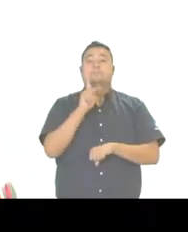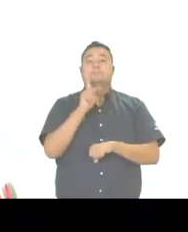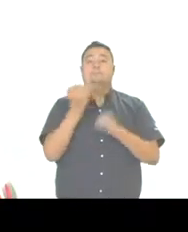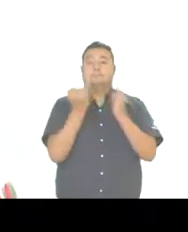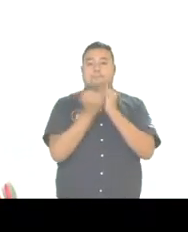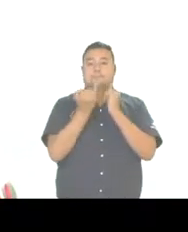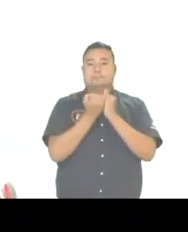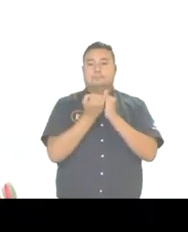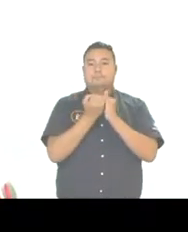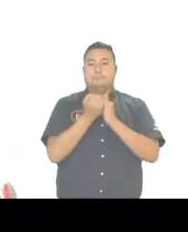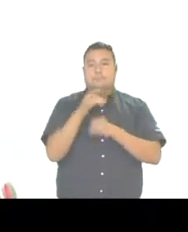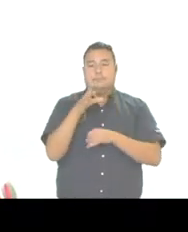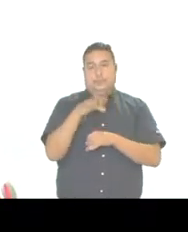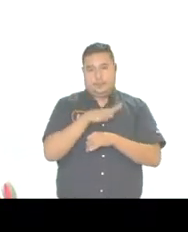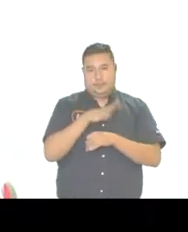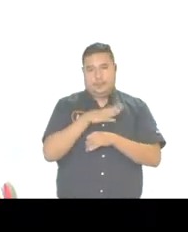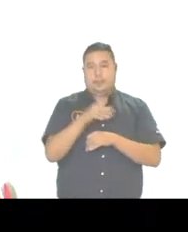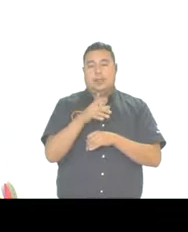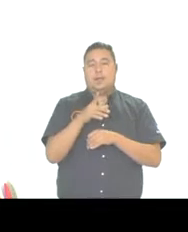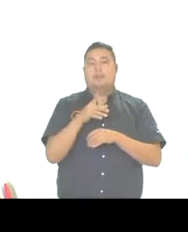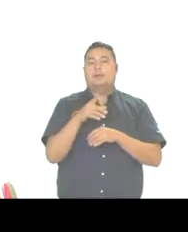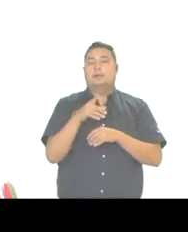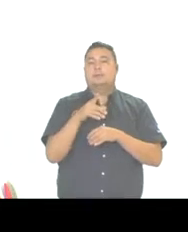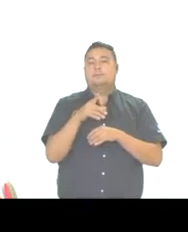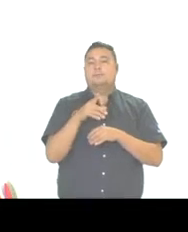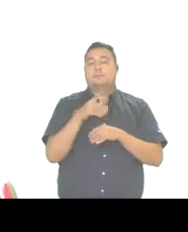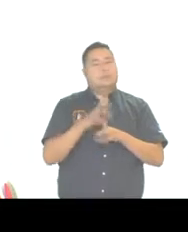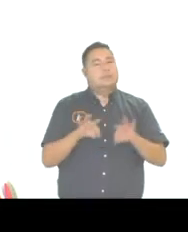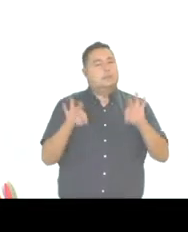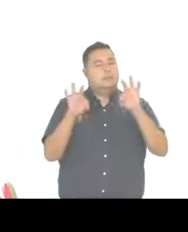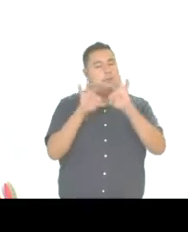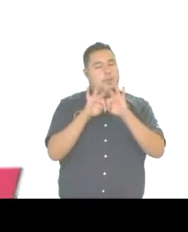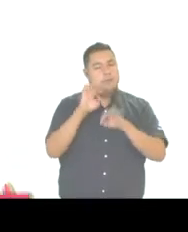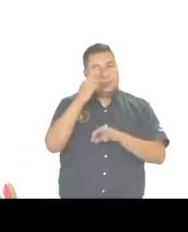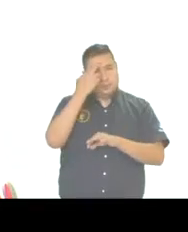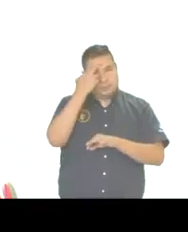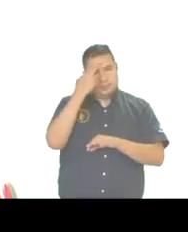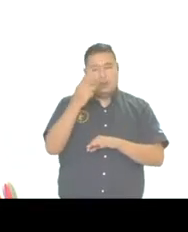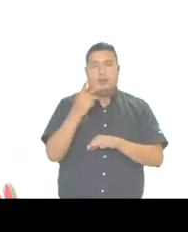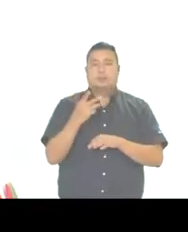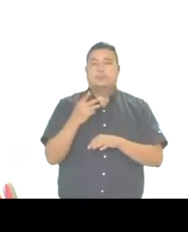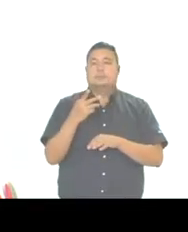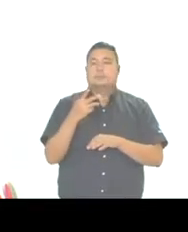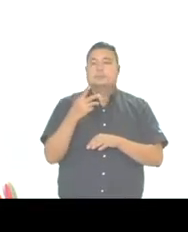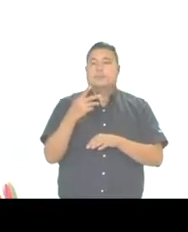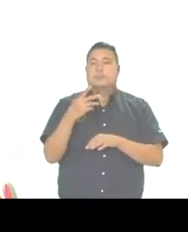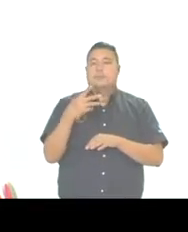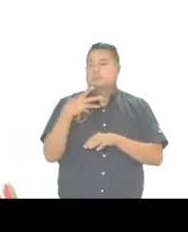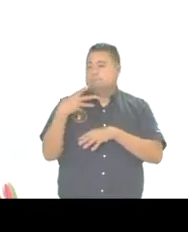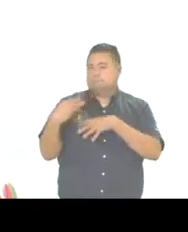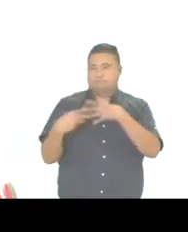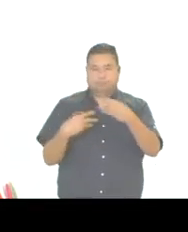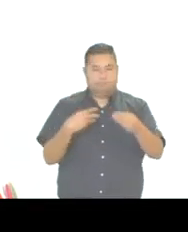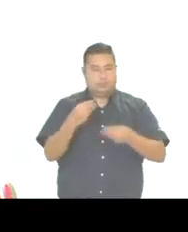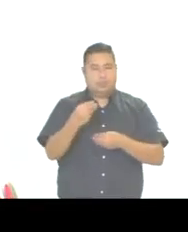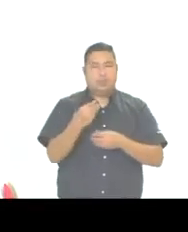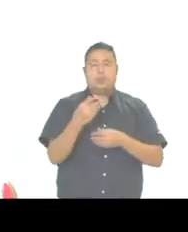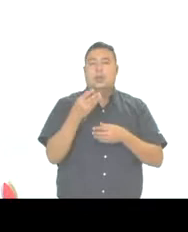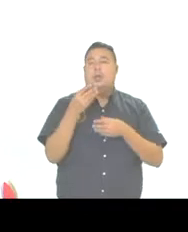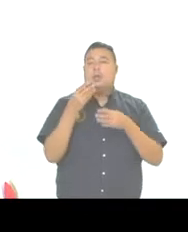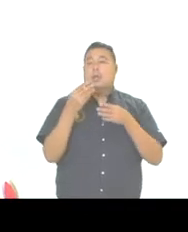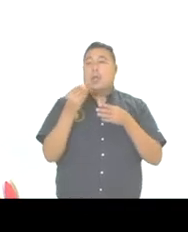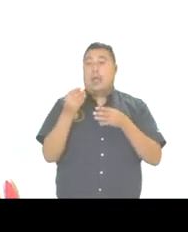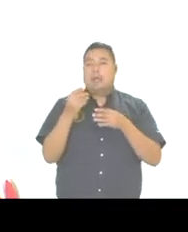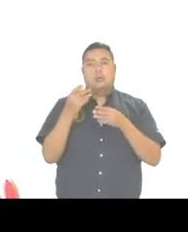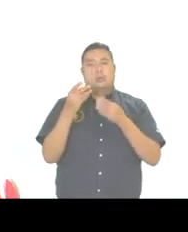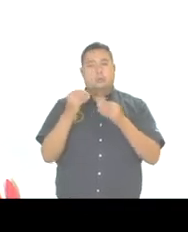hay transmisión comunitaria, que no hemos tenido aún muchas personas en San Luis Potosí contacto con